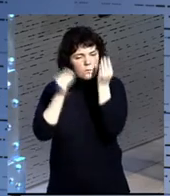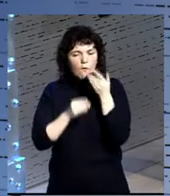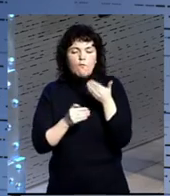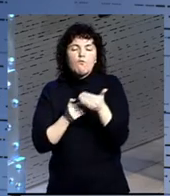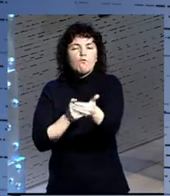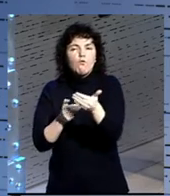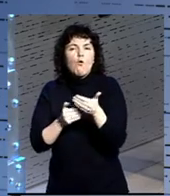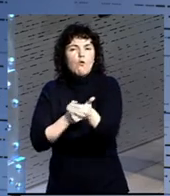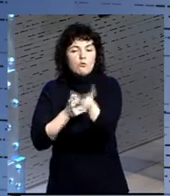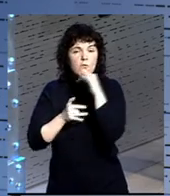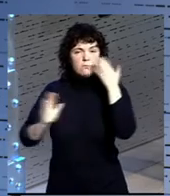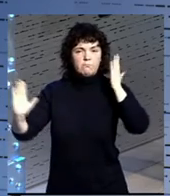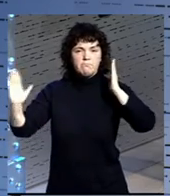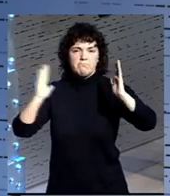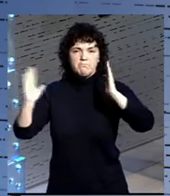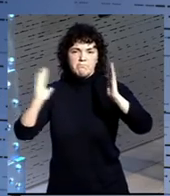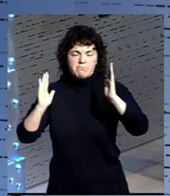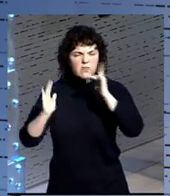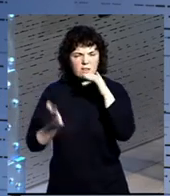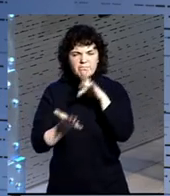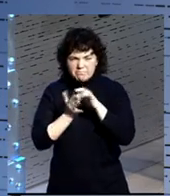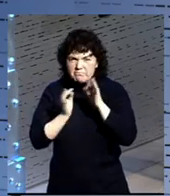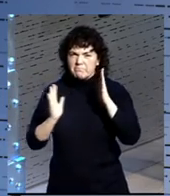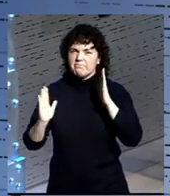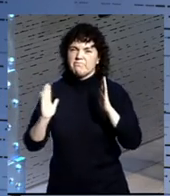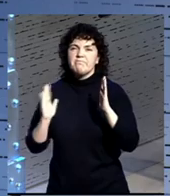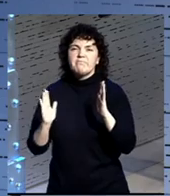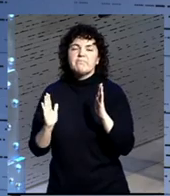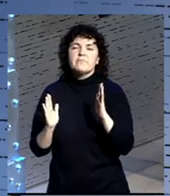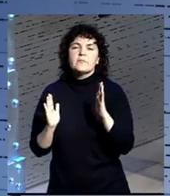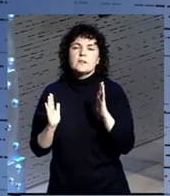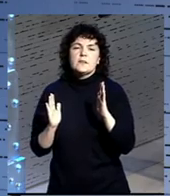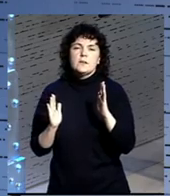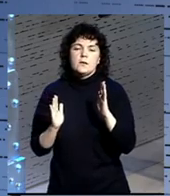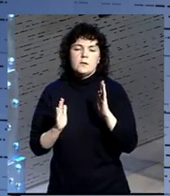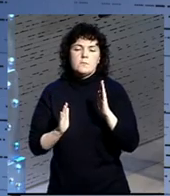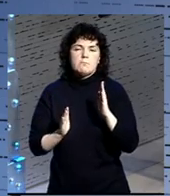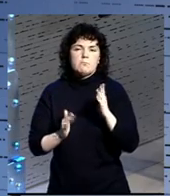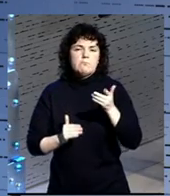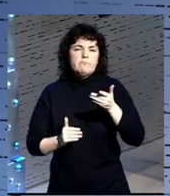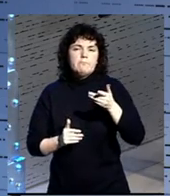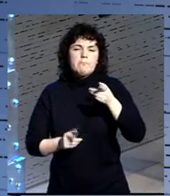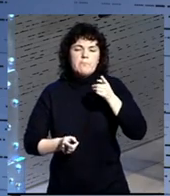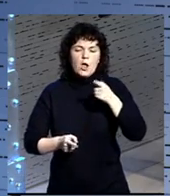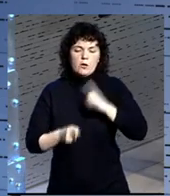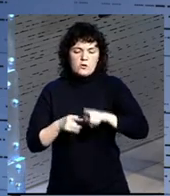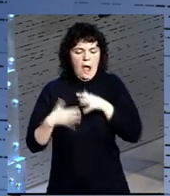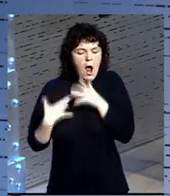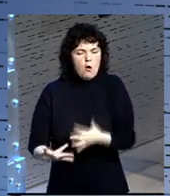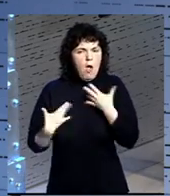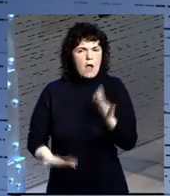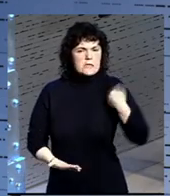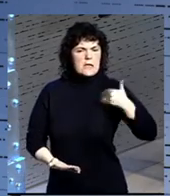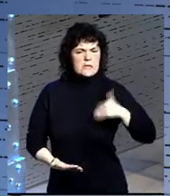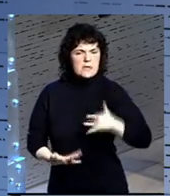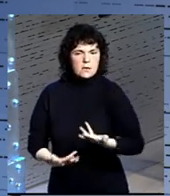horizonte en una época, en un momento en el que el imperativo de lo inmediato